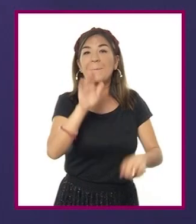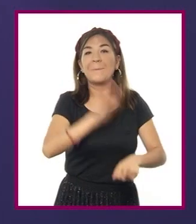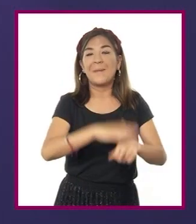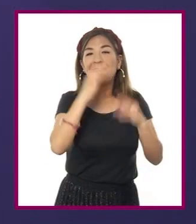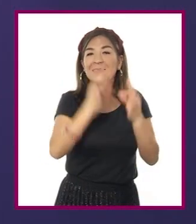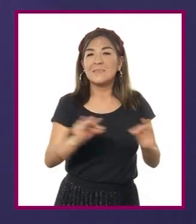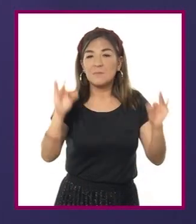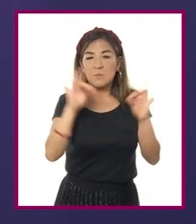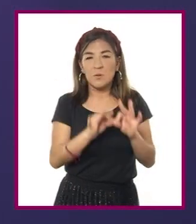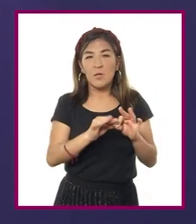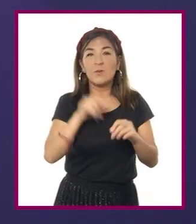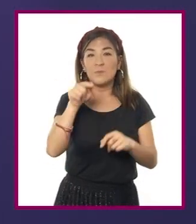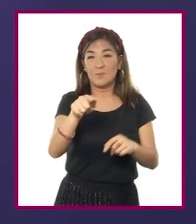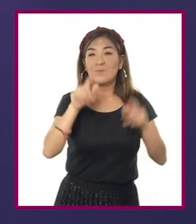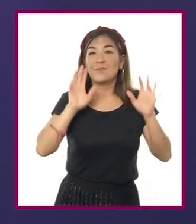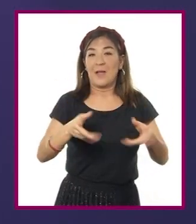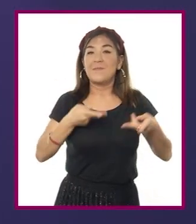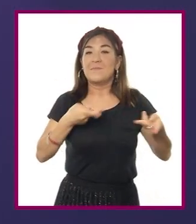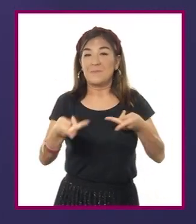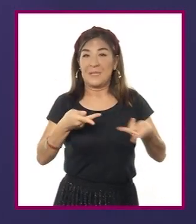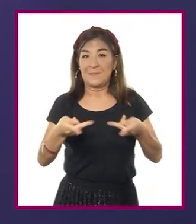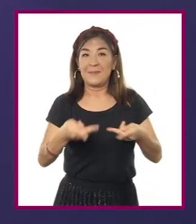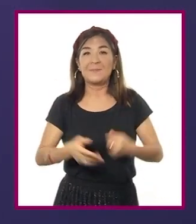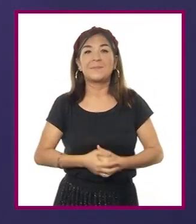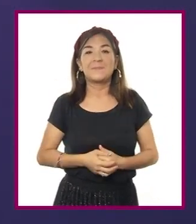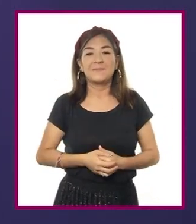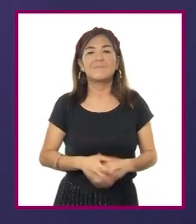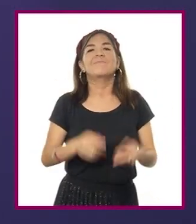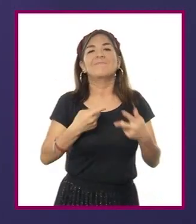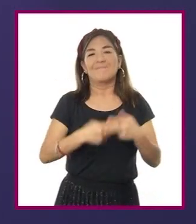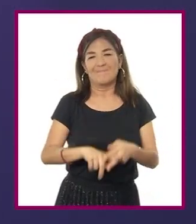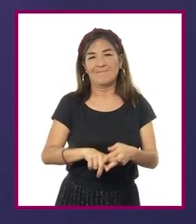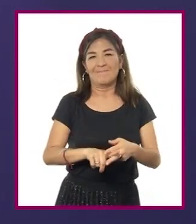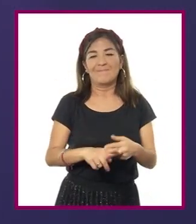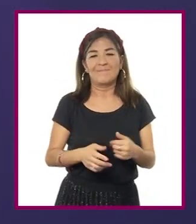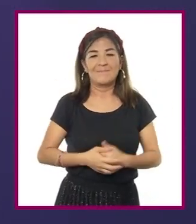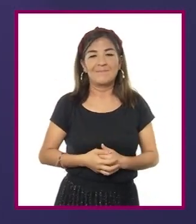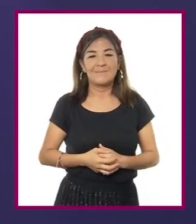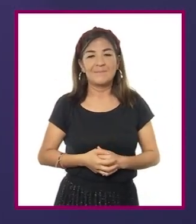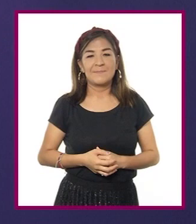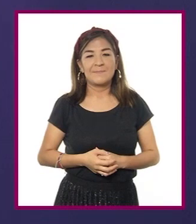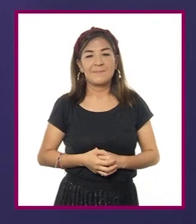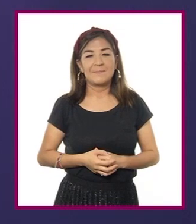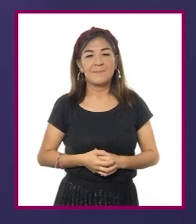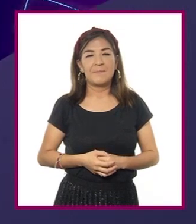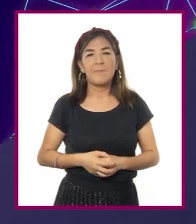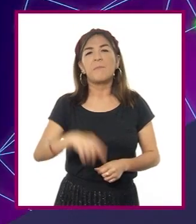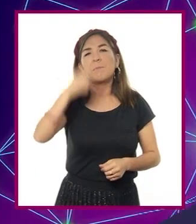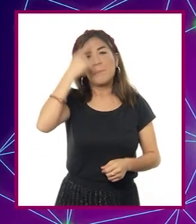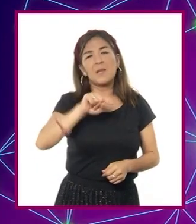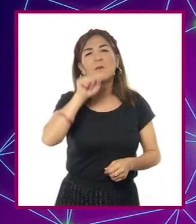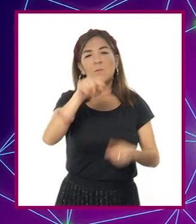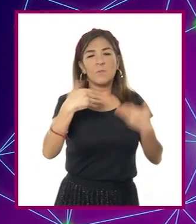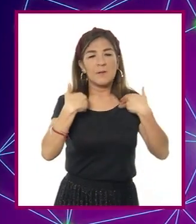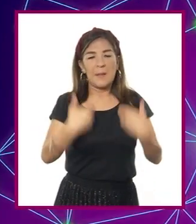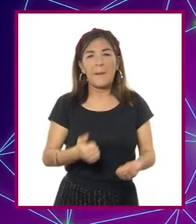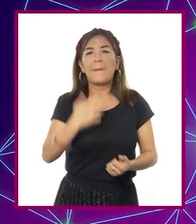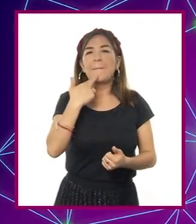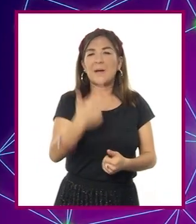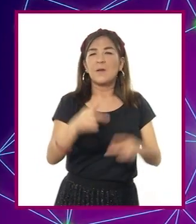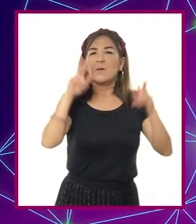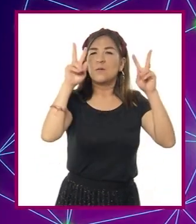relevantes. ¿Están preparadas y preparados? Iniciemos. Para comprender mejor el